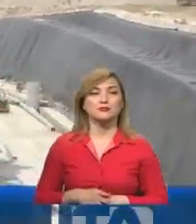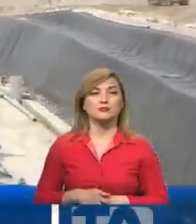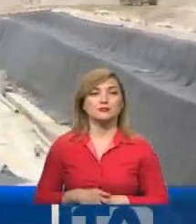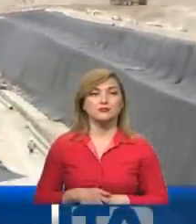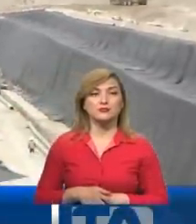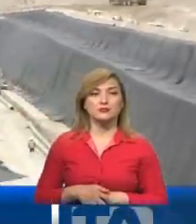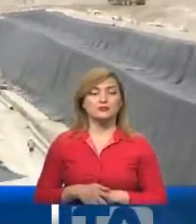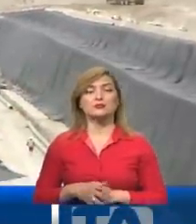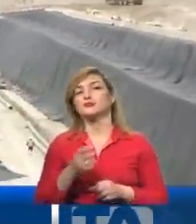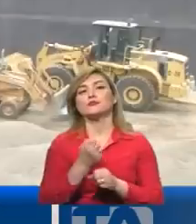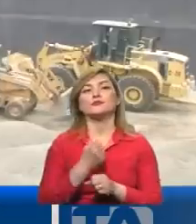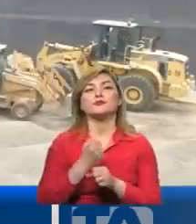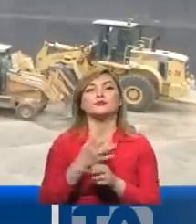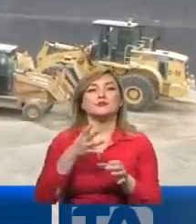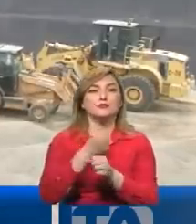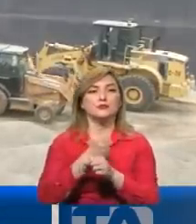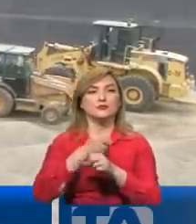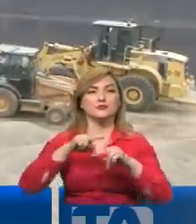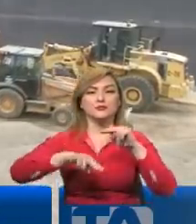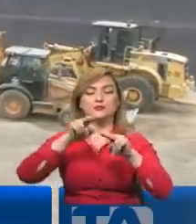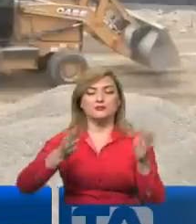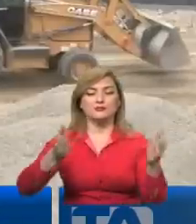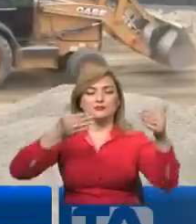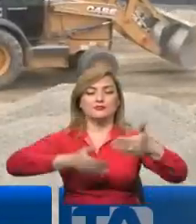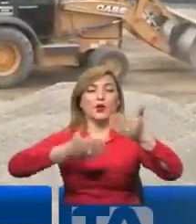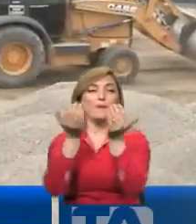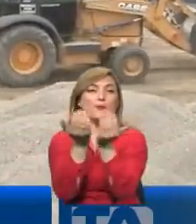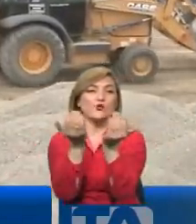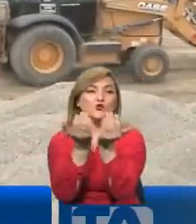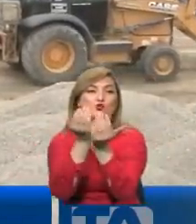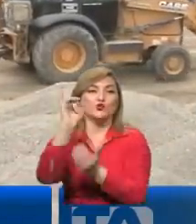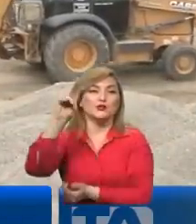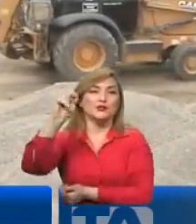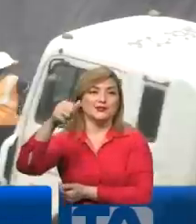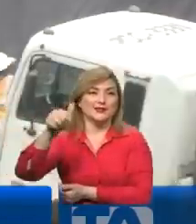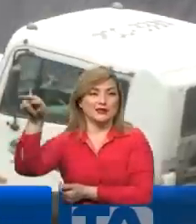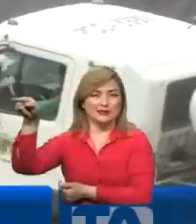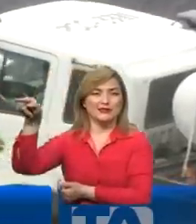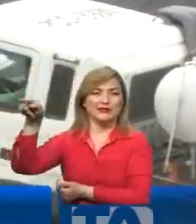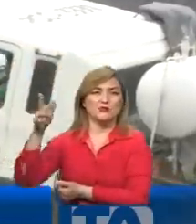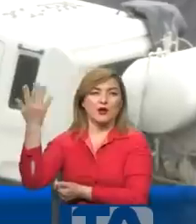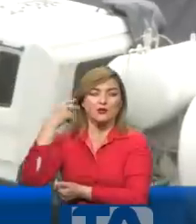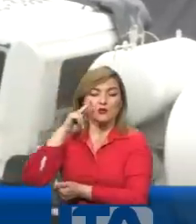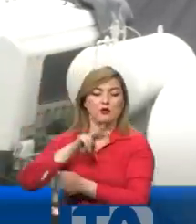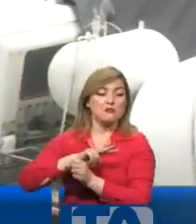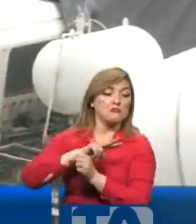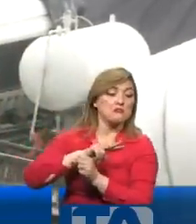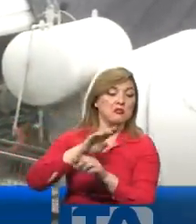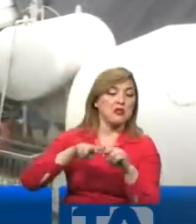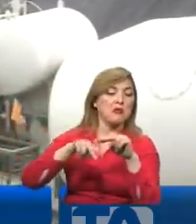Aún se continúan realizando trabajos en el cubeto 10 del relleno sanitario de El Inga, según pudimos constatar durante un recorrido.